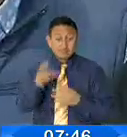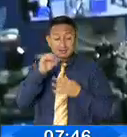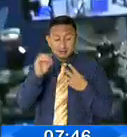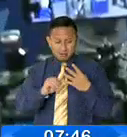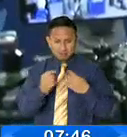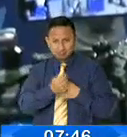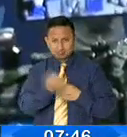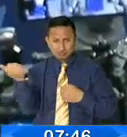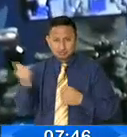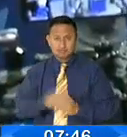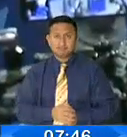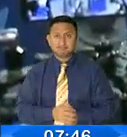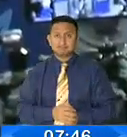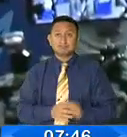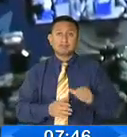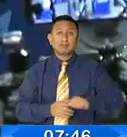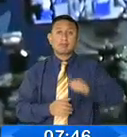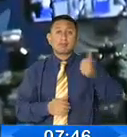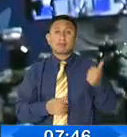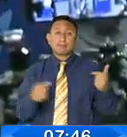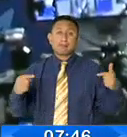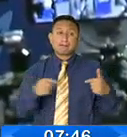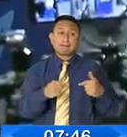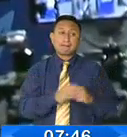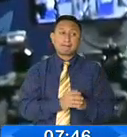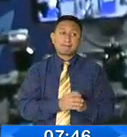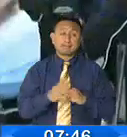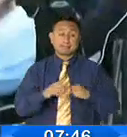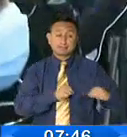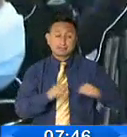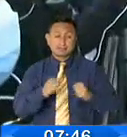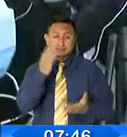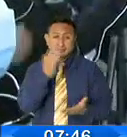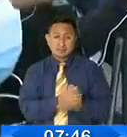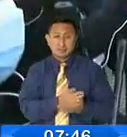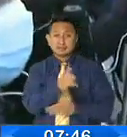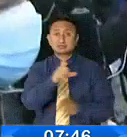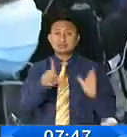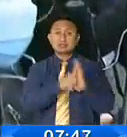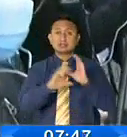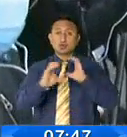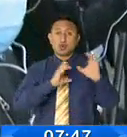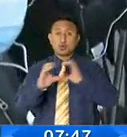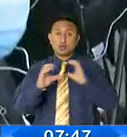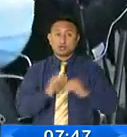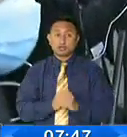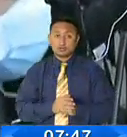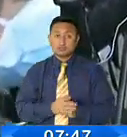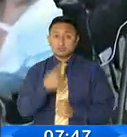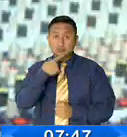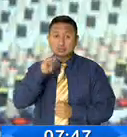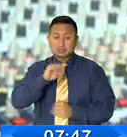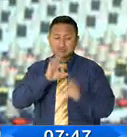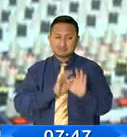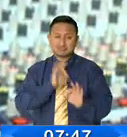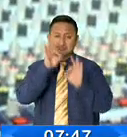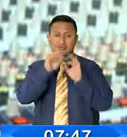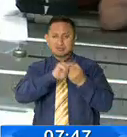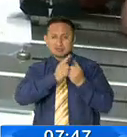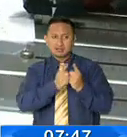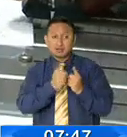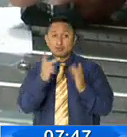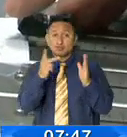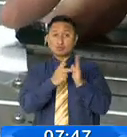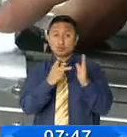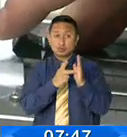Otro de los cuerpos legales que buscará suprimir desde su gestión es la Ley de Comunicación, la cual manifestó será reemplazada rescatando los puntos